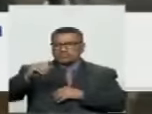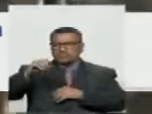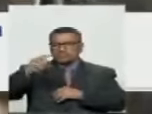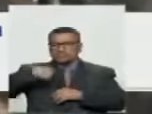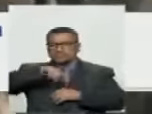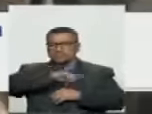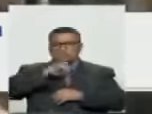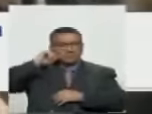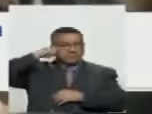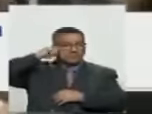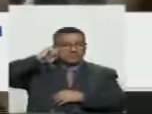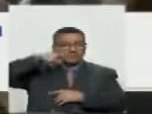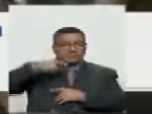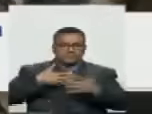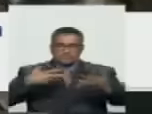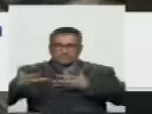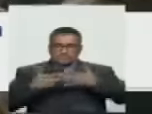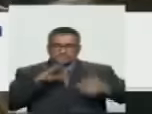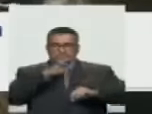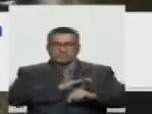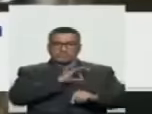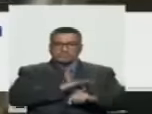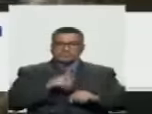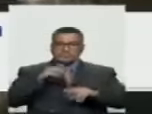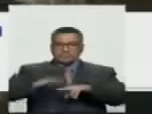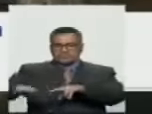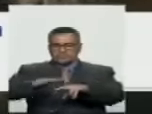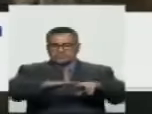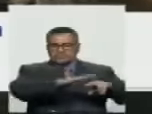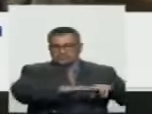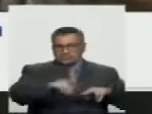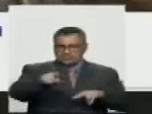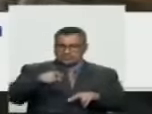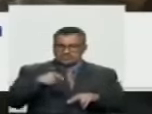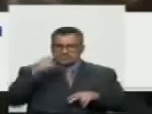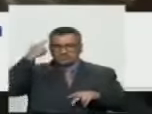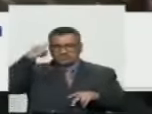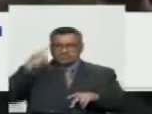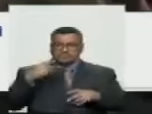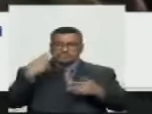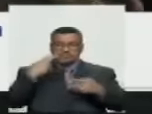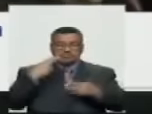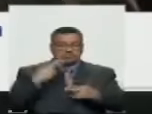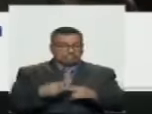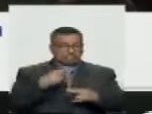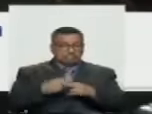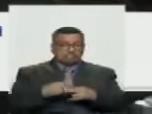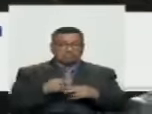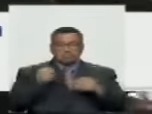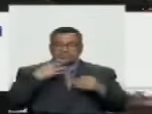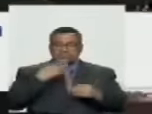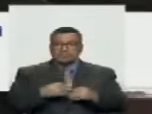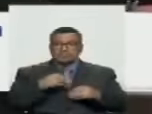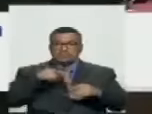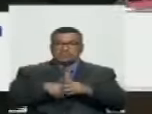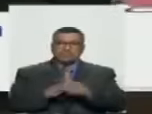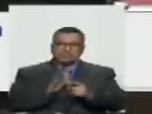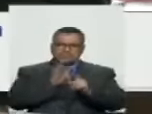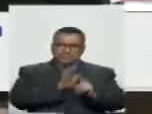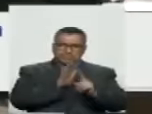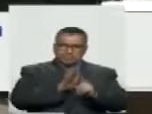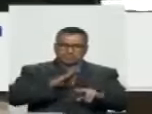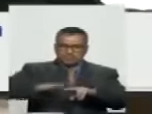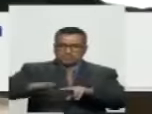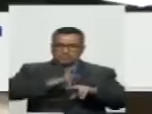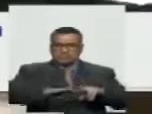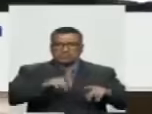recordamos las interacciones sociales de nuestra infancia. Por eso es tan peligroso y tan grave los casos de acosos contra